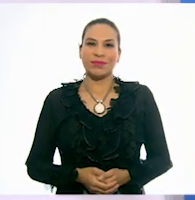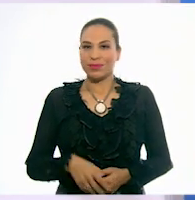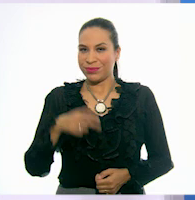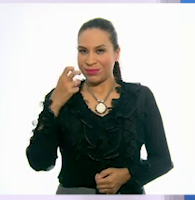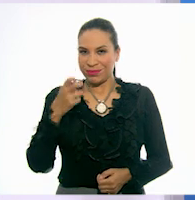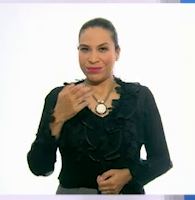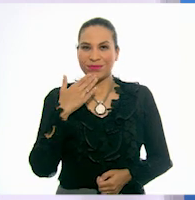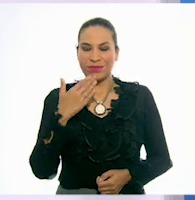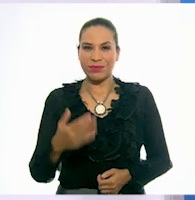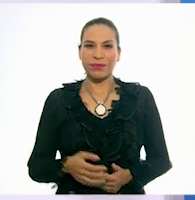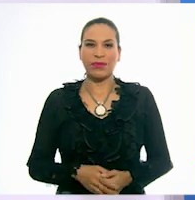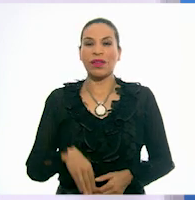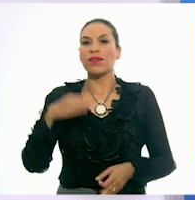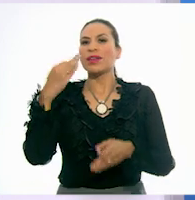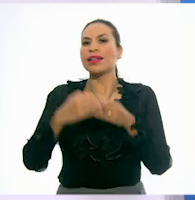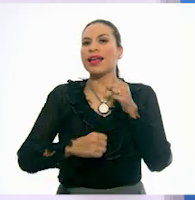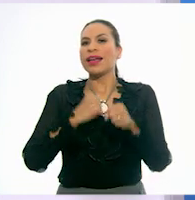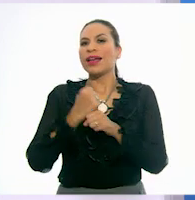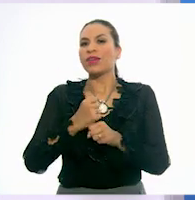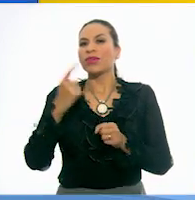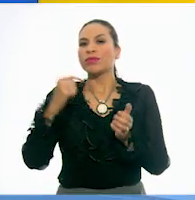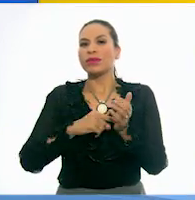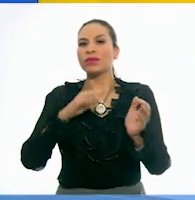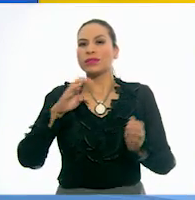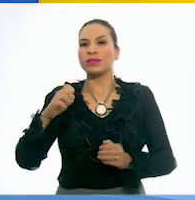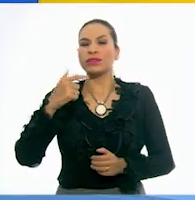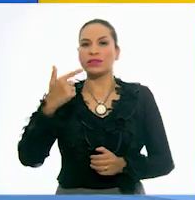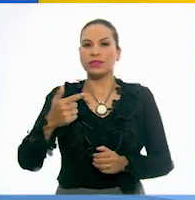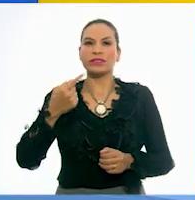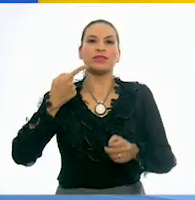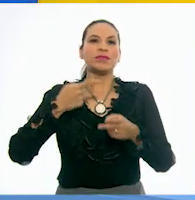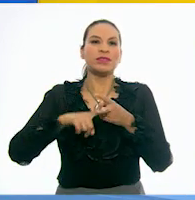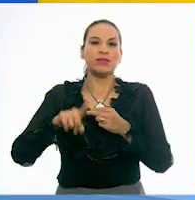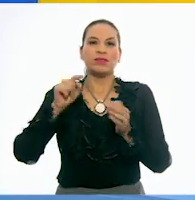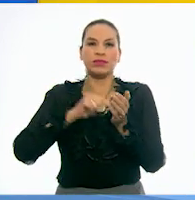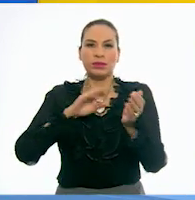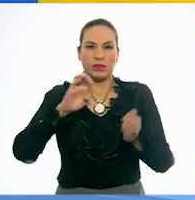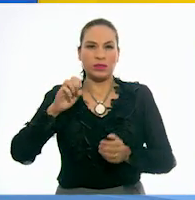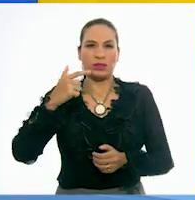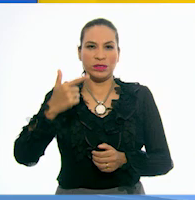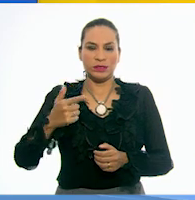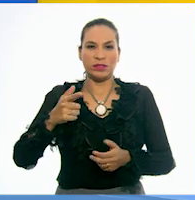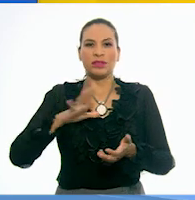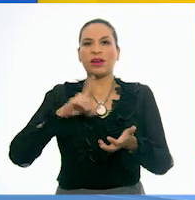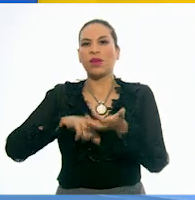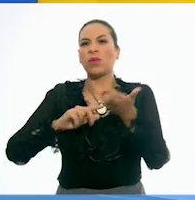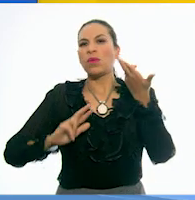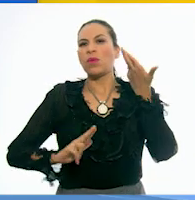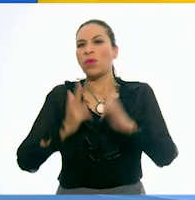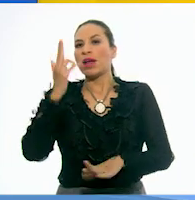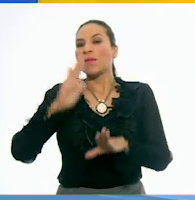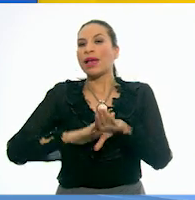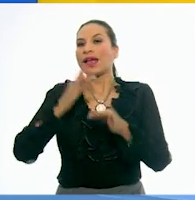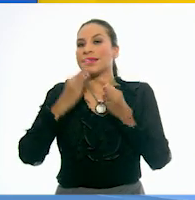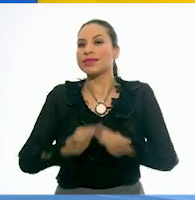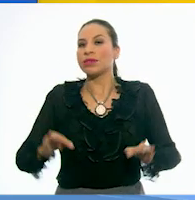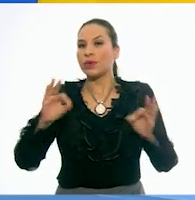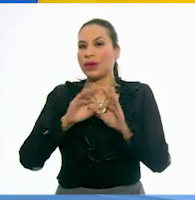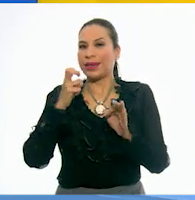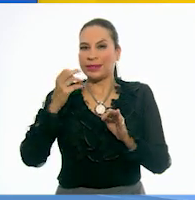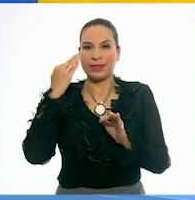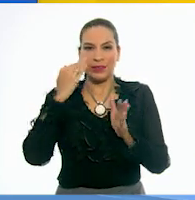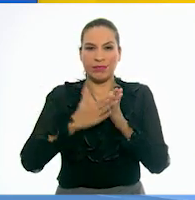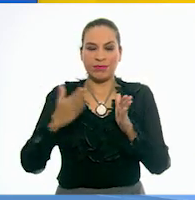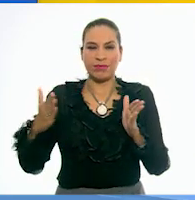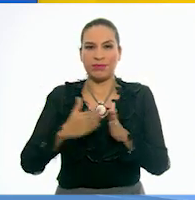Exacto. Fue a finales del año de 1906 y principios de 1907 que estallaron las huelgas más importantes de este periodo,